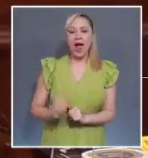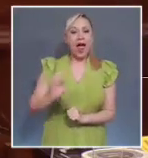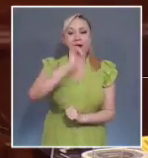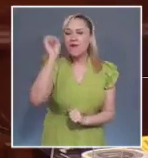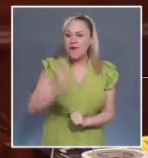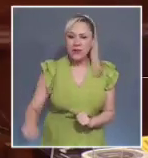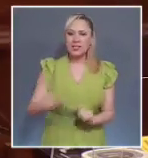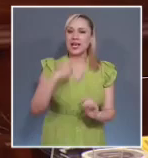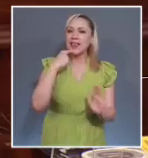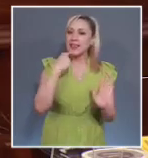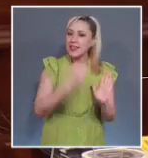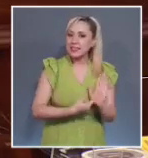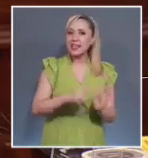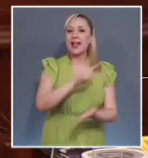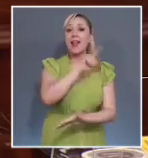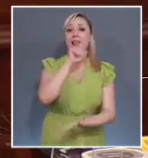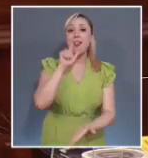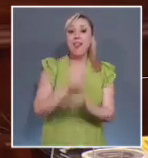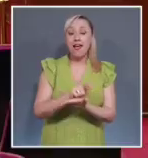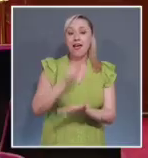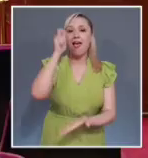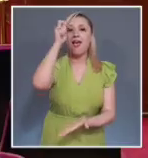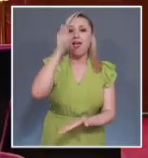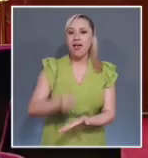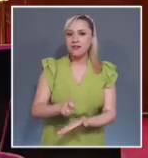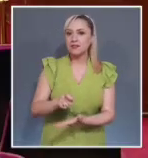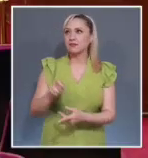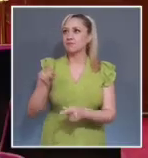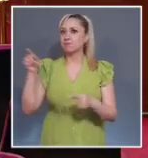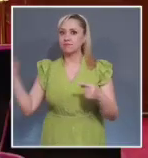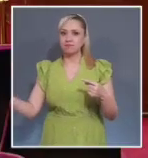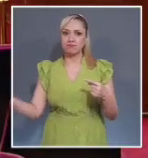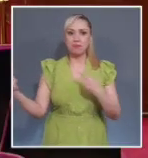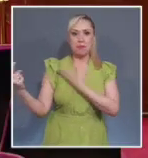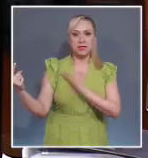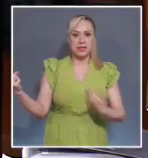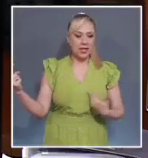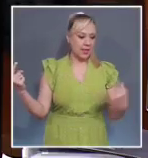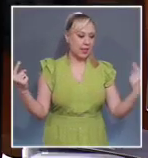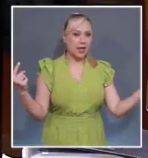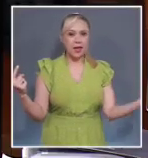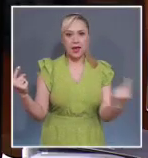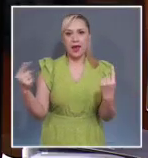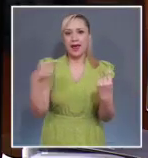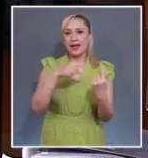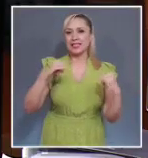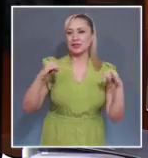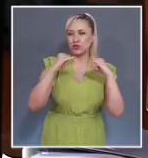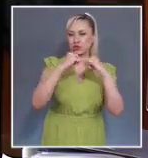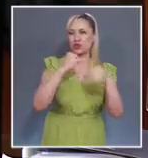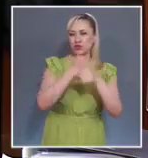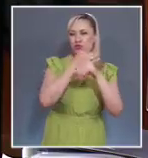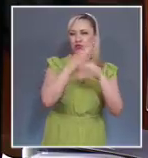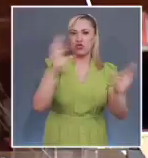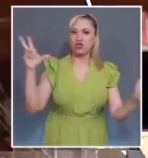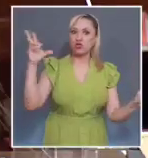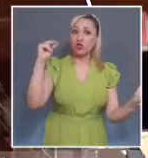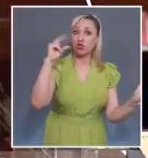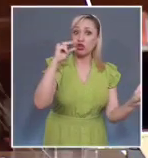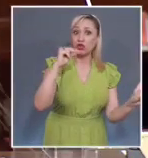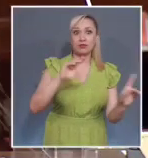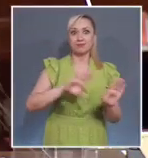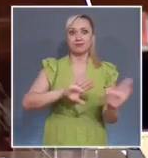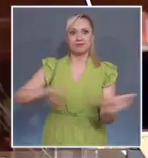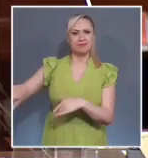los efectos entre las partes. El debate en la sesión fue sobre los alcances de la declaración de invalidez, pues